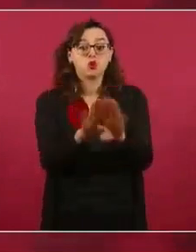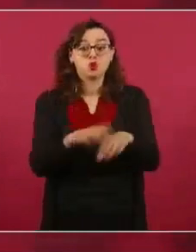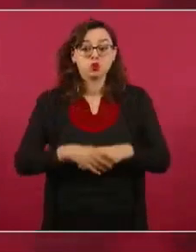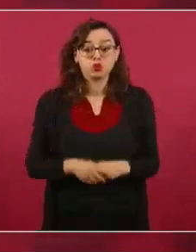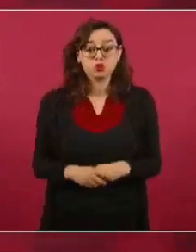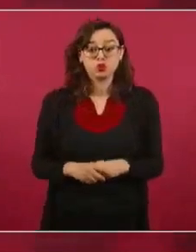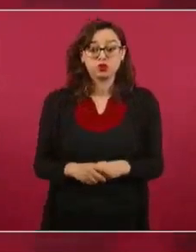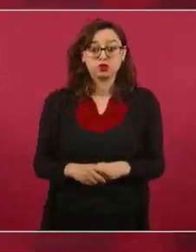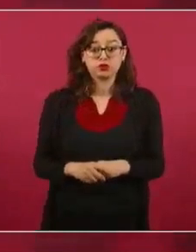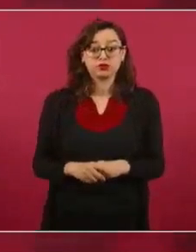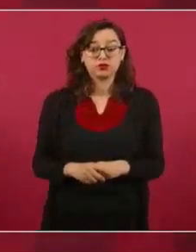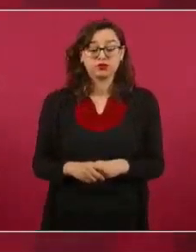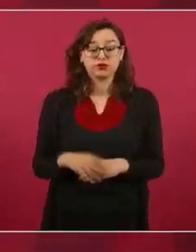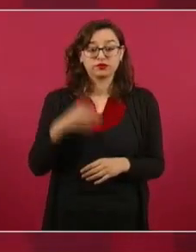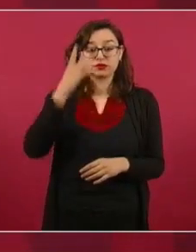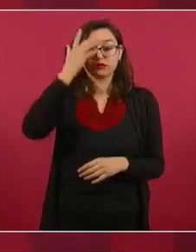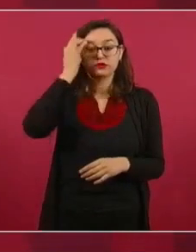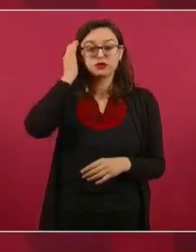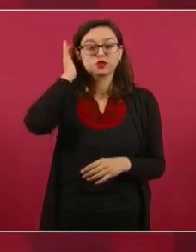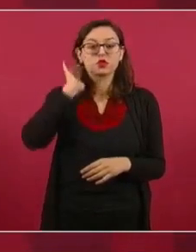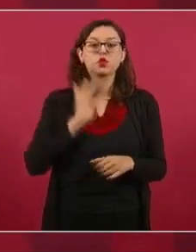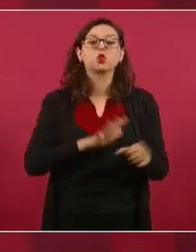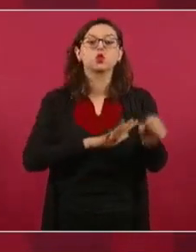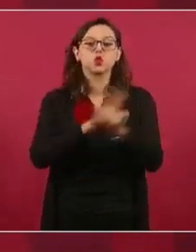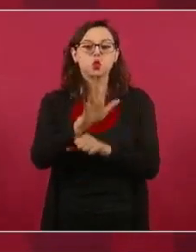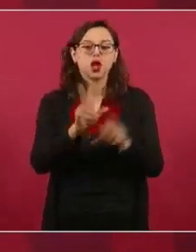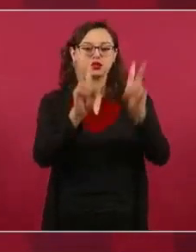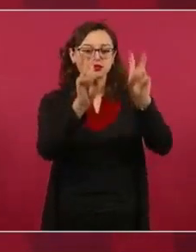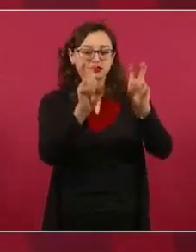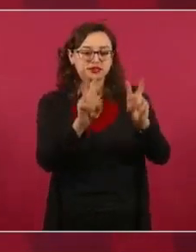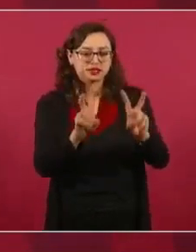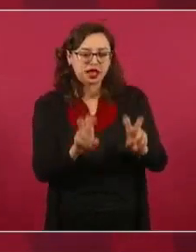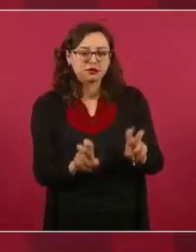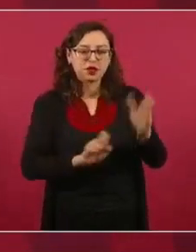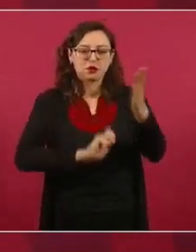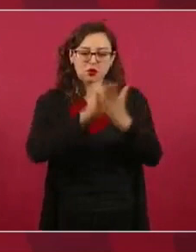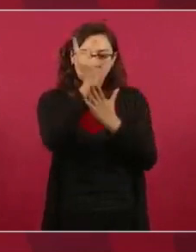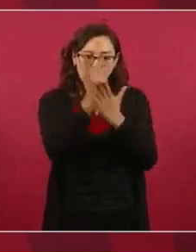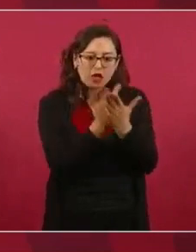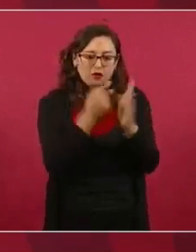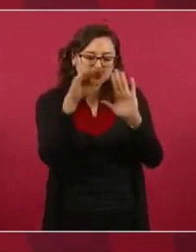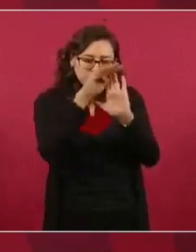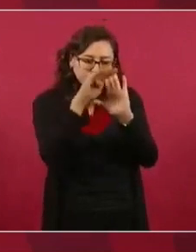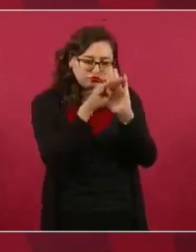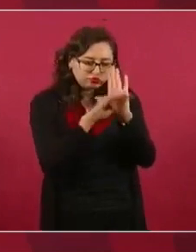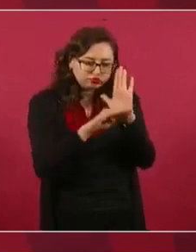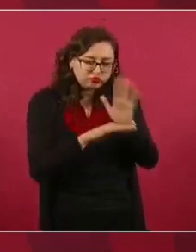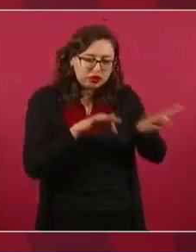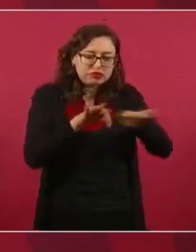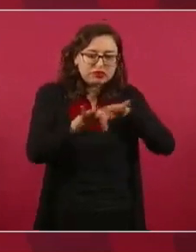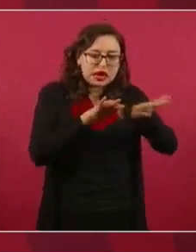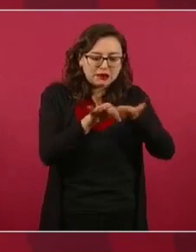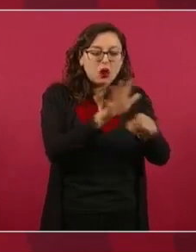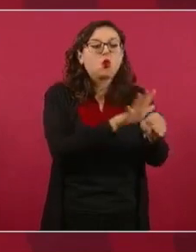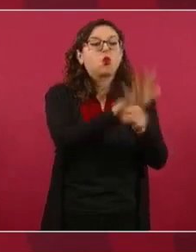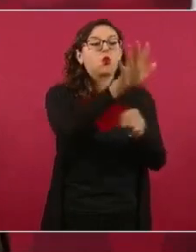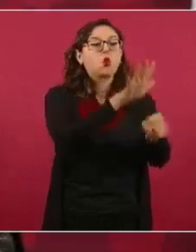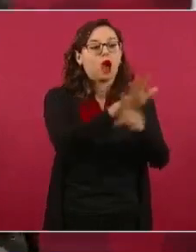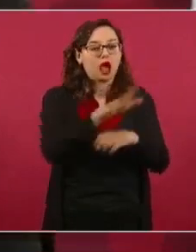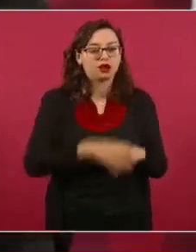Y el programa, que recuerden que la gente